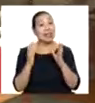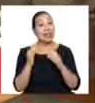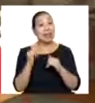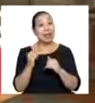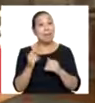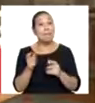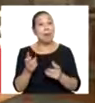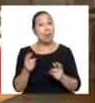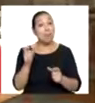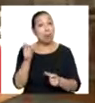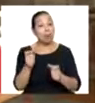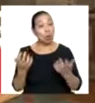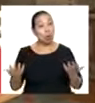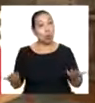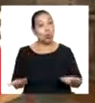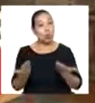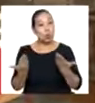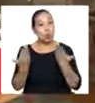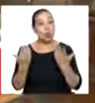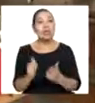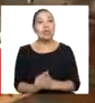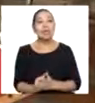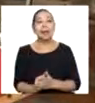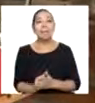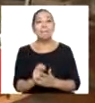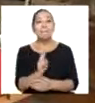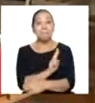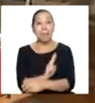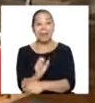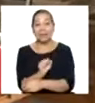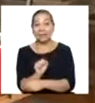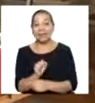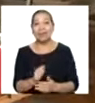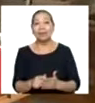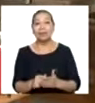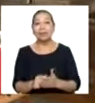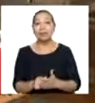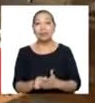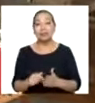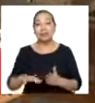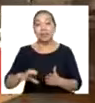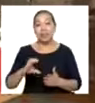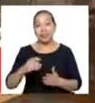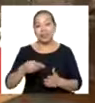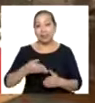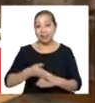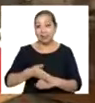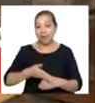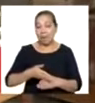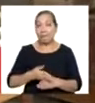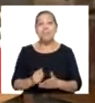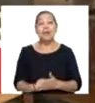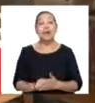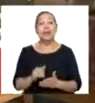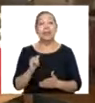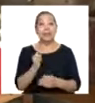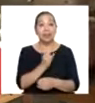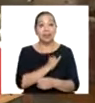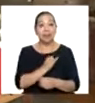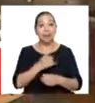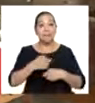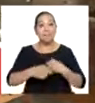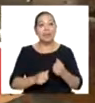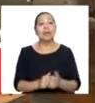Día del Emprendedor y yo me encuentro en el distrito de Villa El Salvador. Hemos llegado hasta el CITE Madera Lima del Instituto Tecnológico